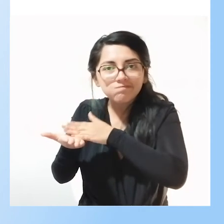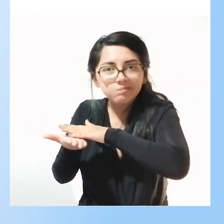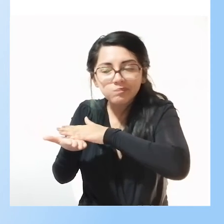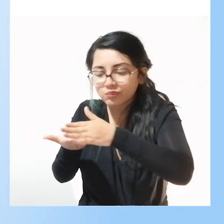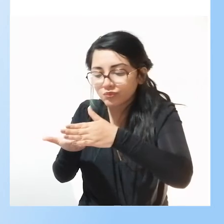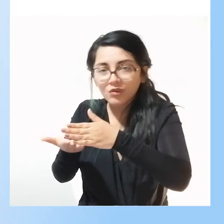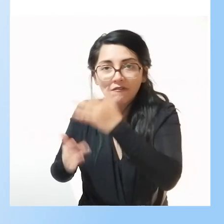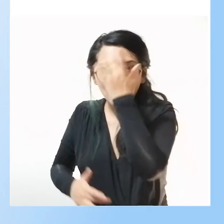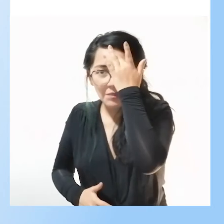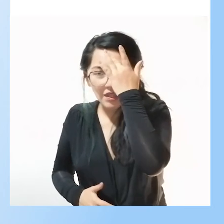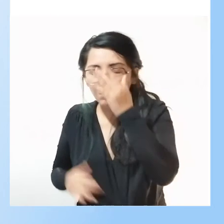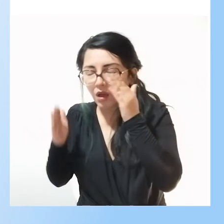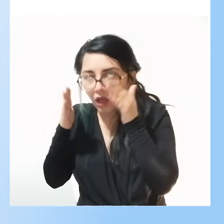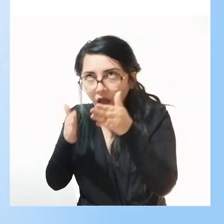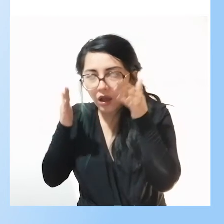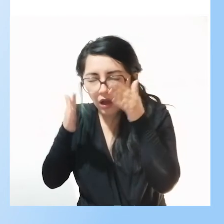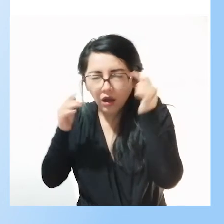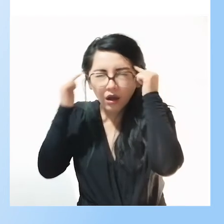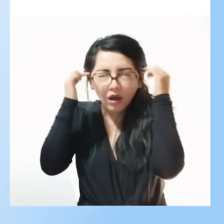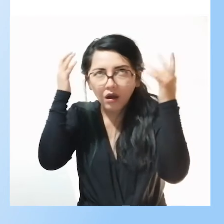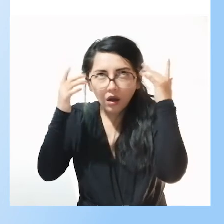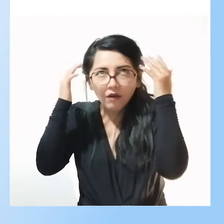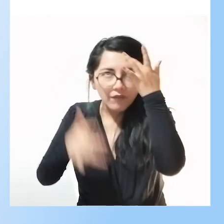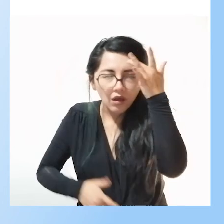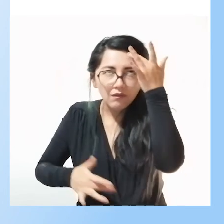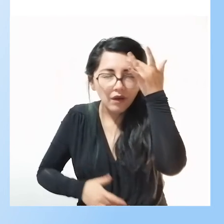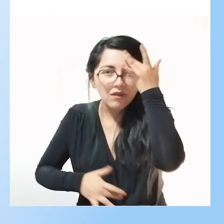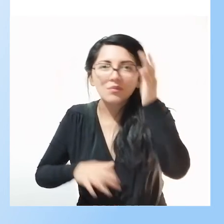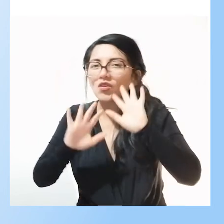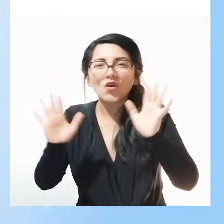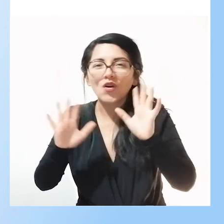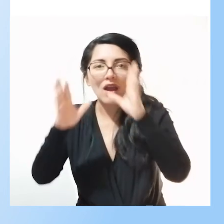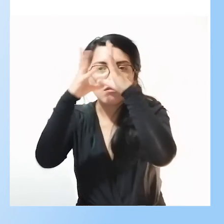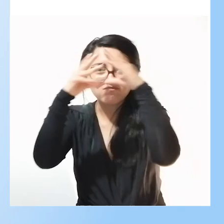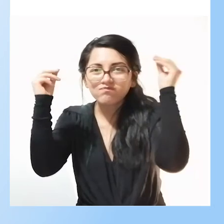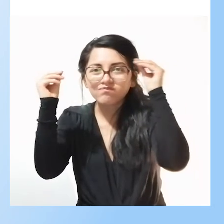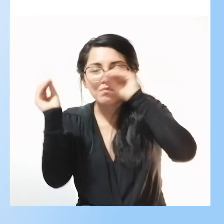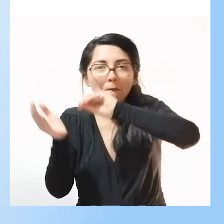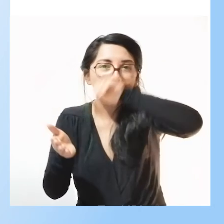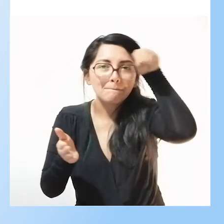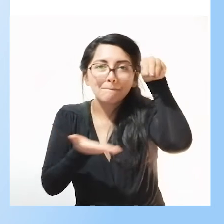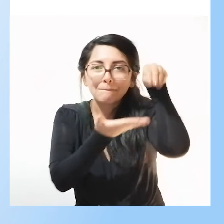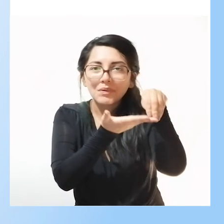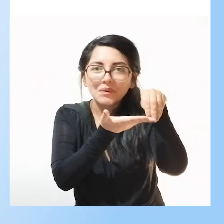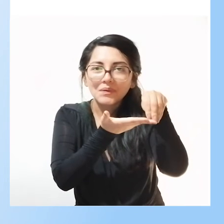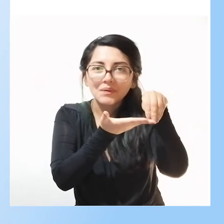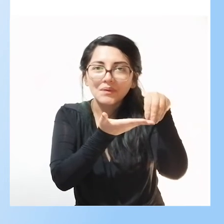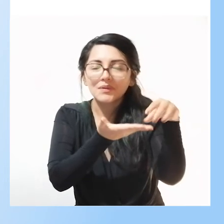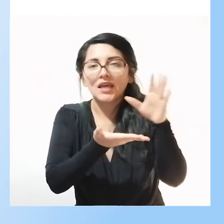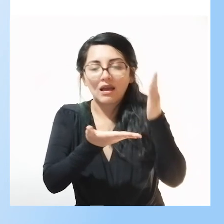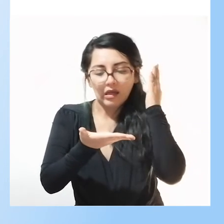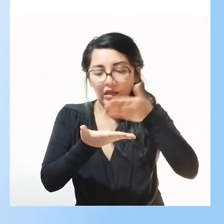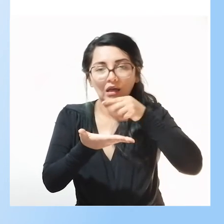centro de atención, y la familia también deje de lado la enfermedad. Entonces, desde los docentes lo que es propio